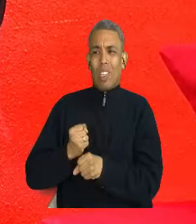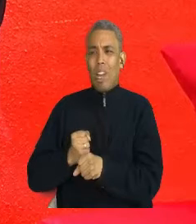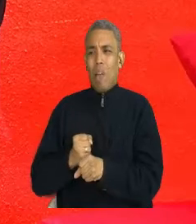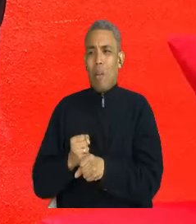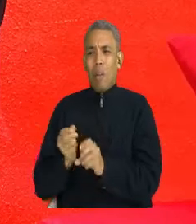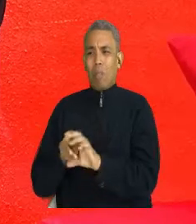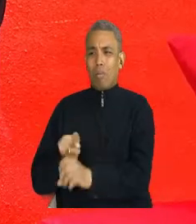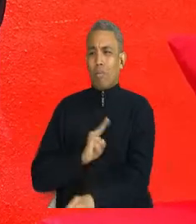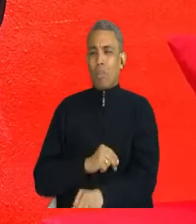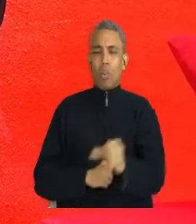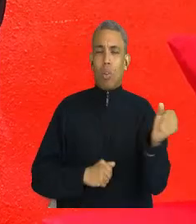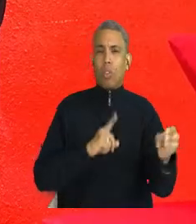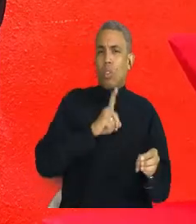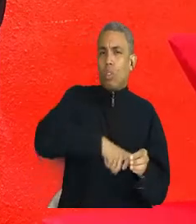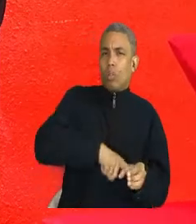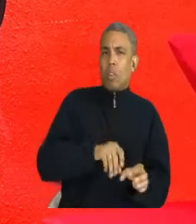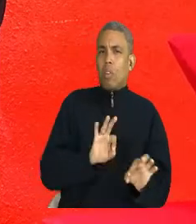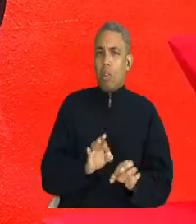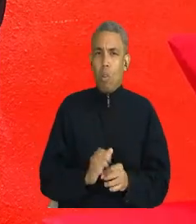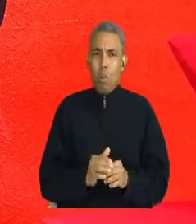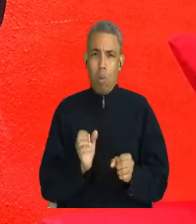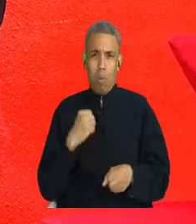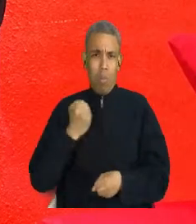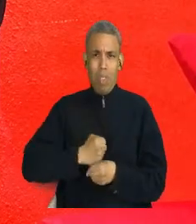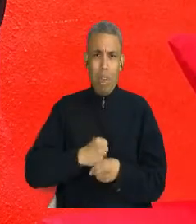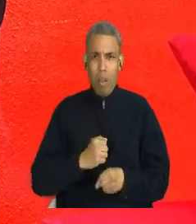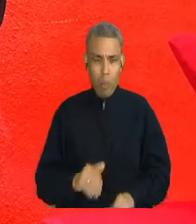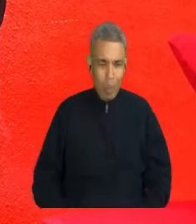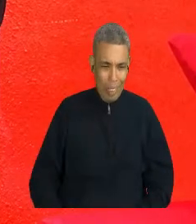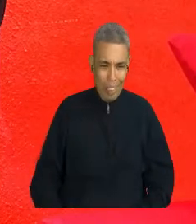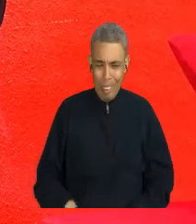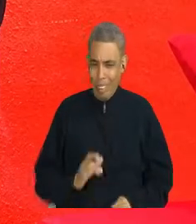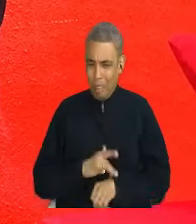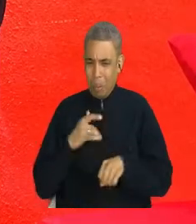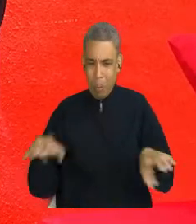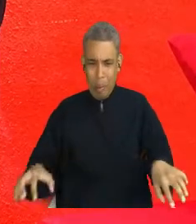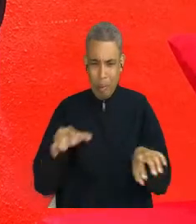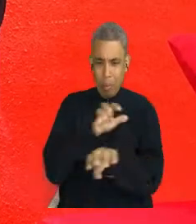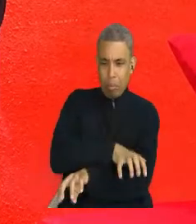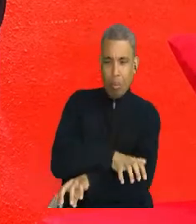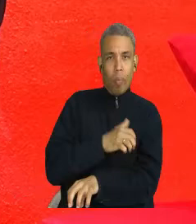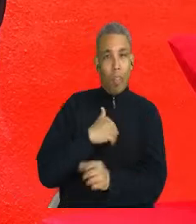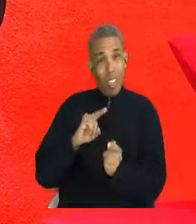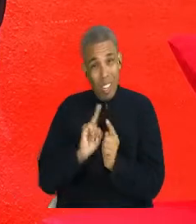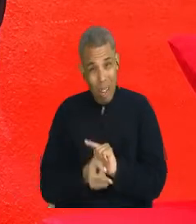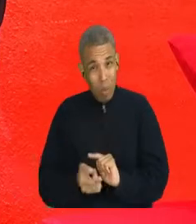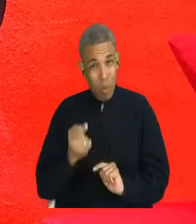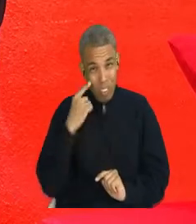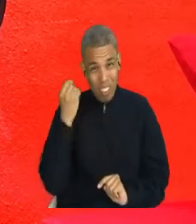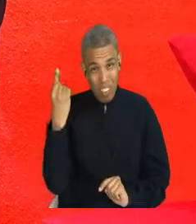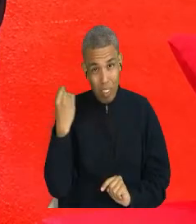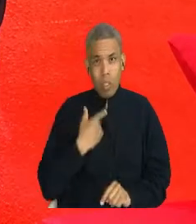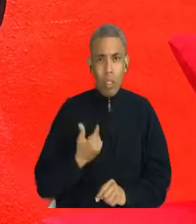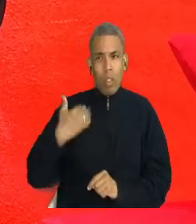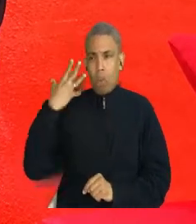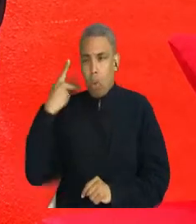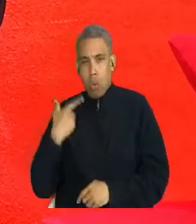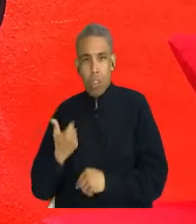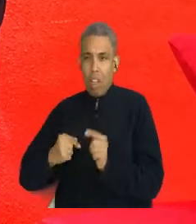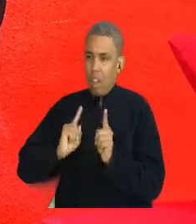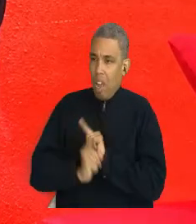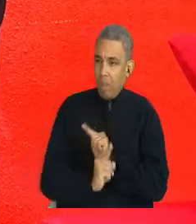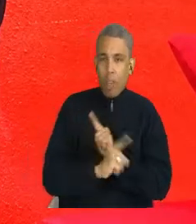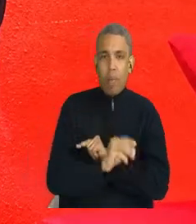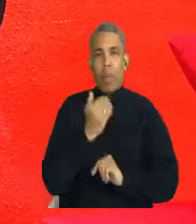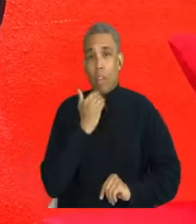trabajo cuando estamos en una organización. Entonces, es esa capacidad que tienen las personas de ser flexibles ante esas situaciones que pues los pueden desestabilizar en